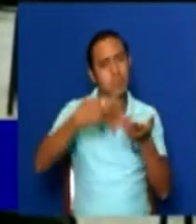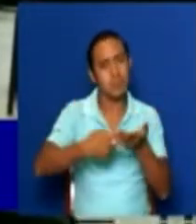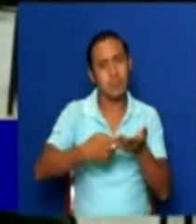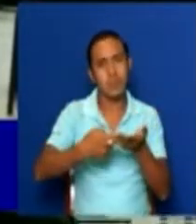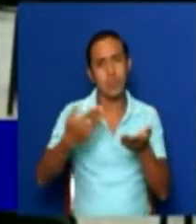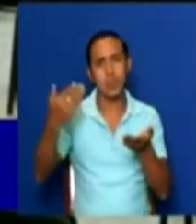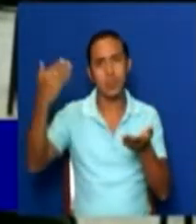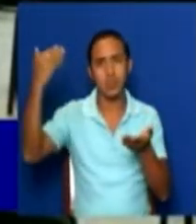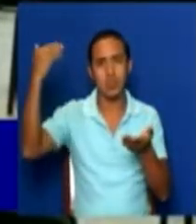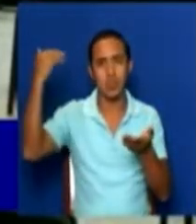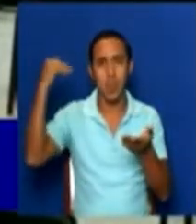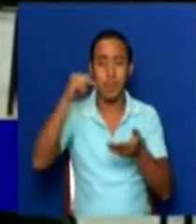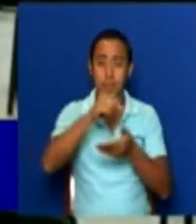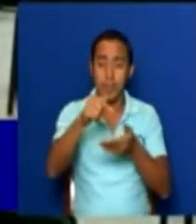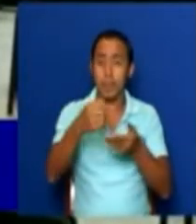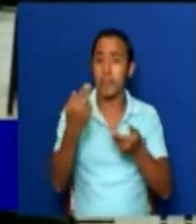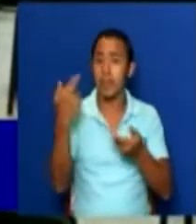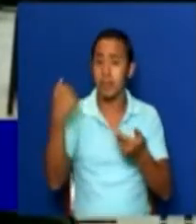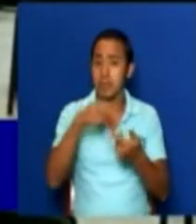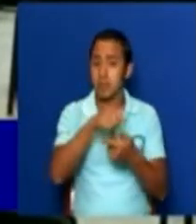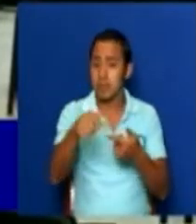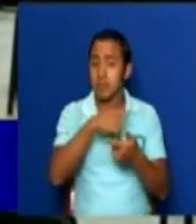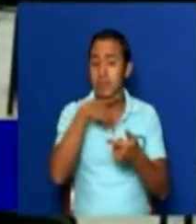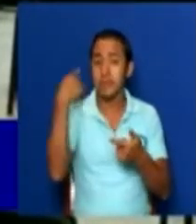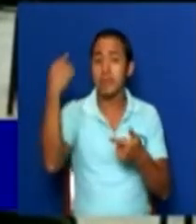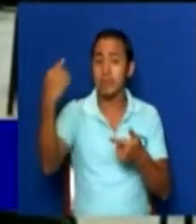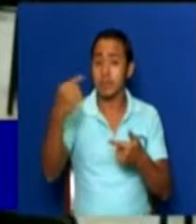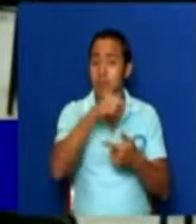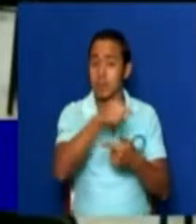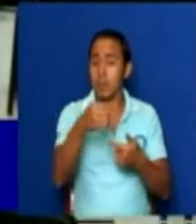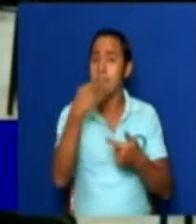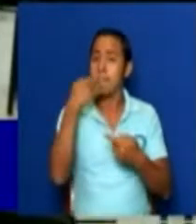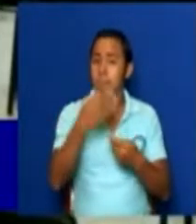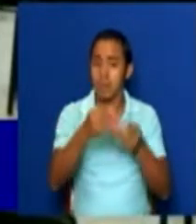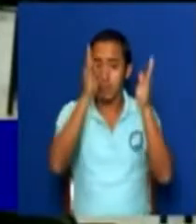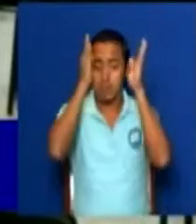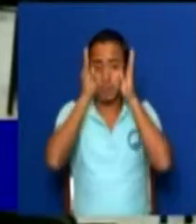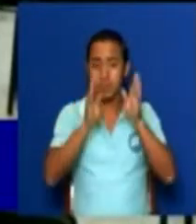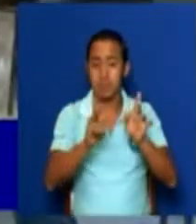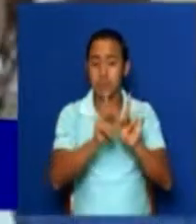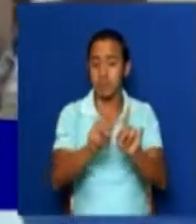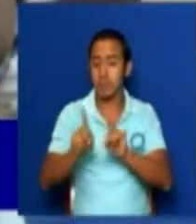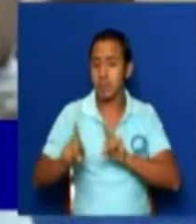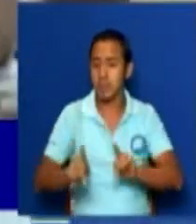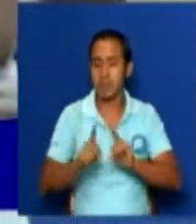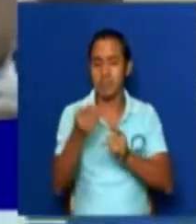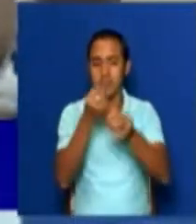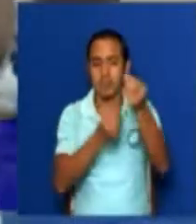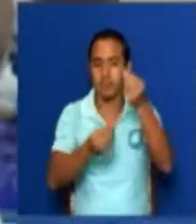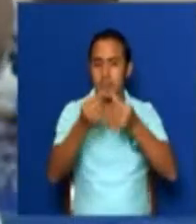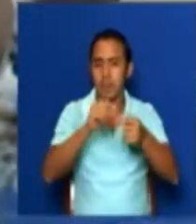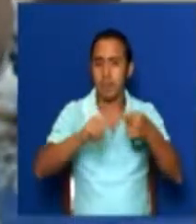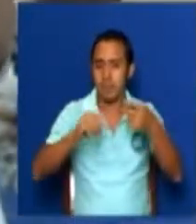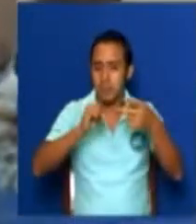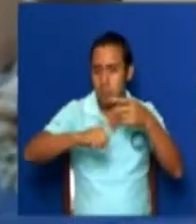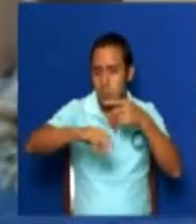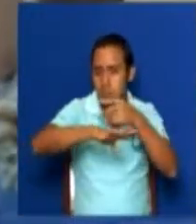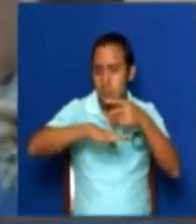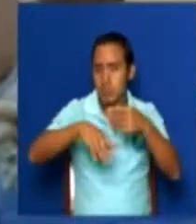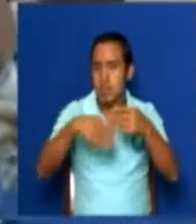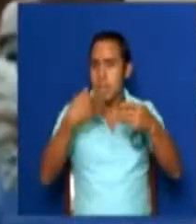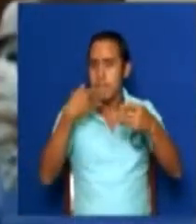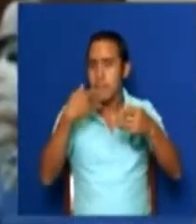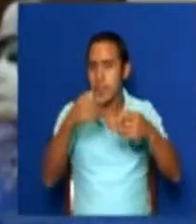historia comprueba la importancia de los servicios públicos de calidad. Las economías y sociedades más sólidas